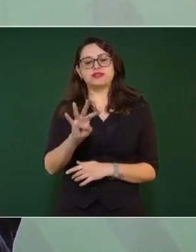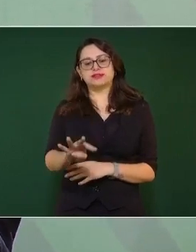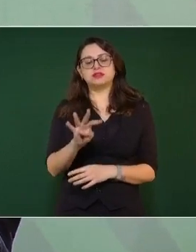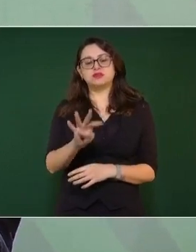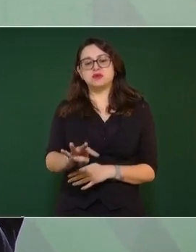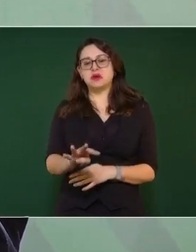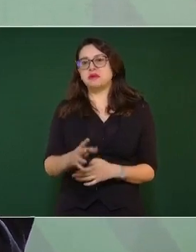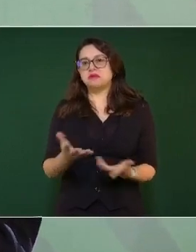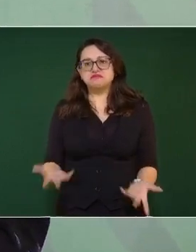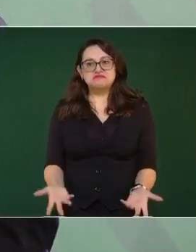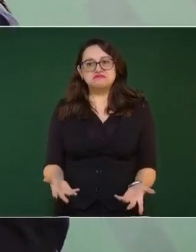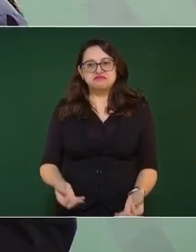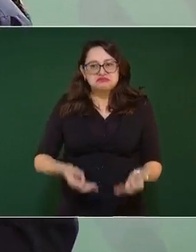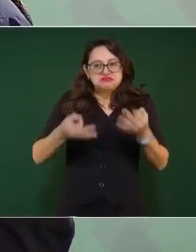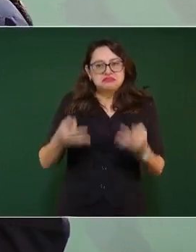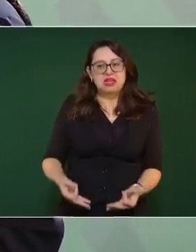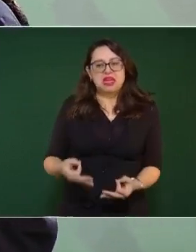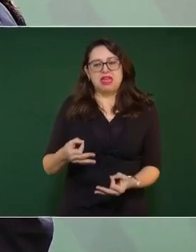XIX. Si acaso